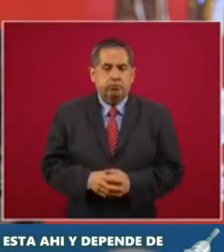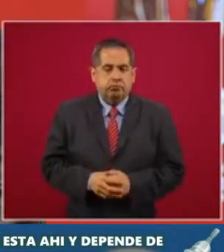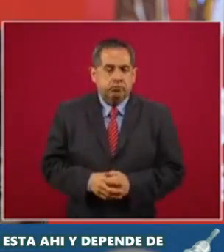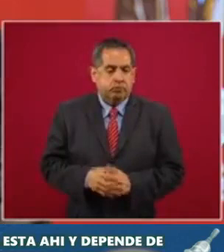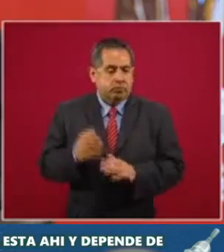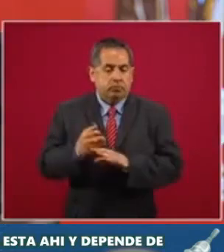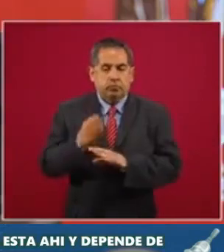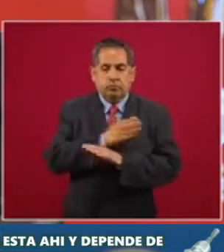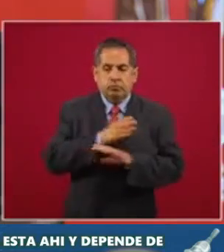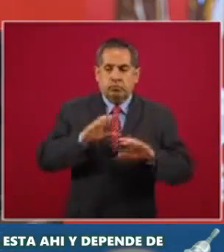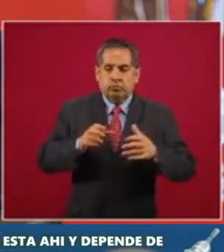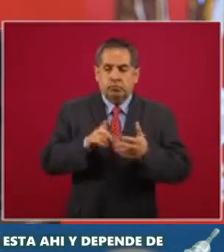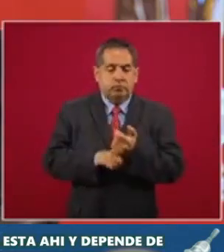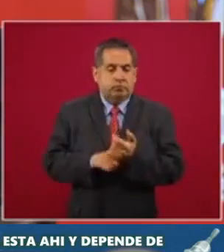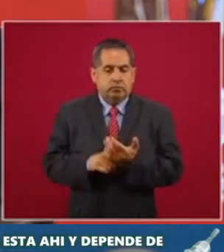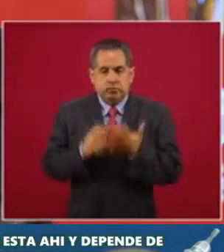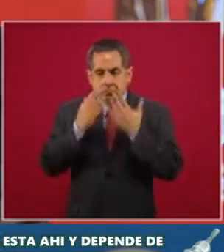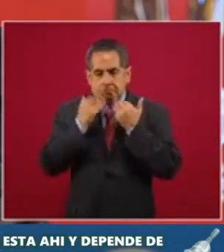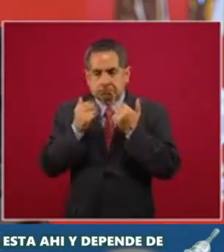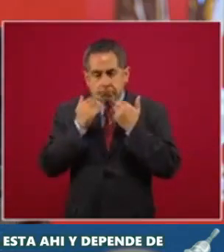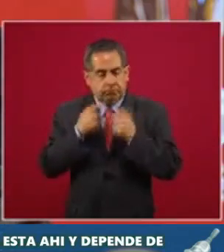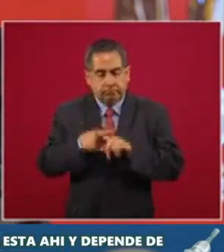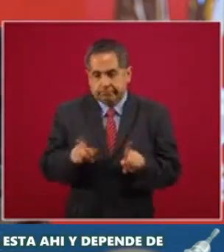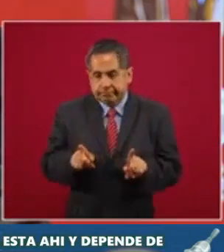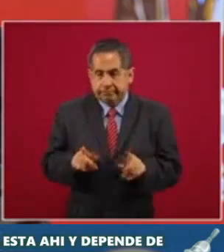antes no era así